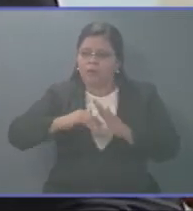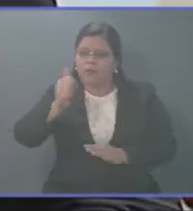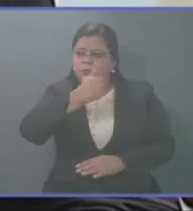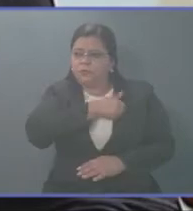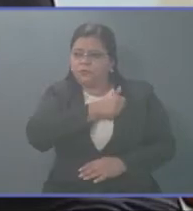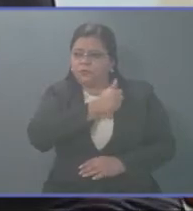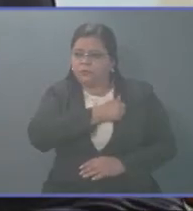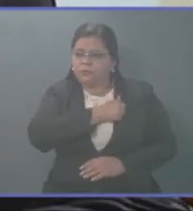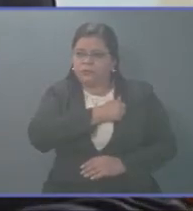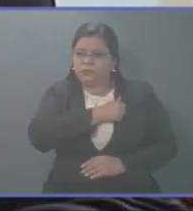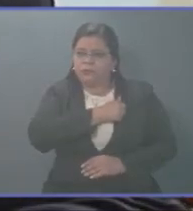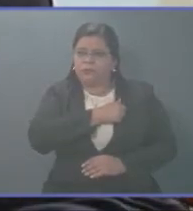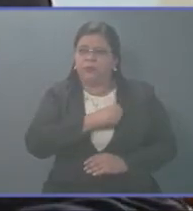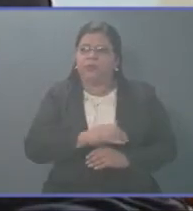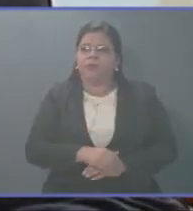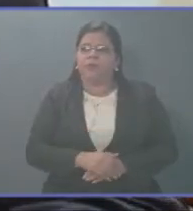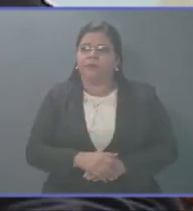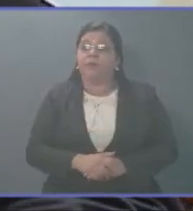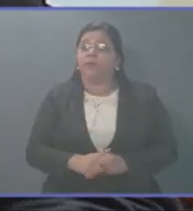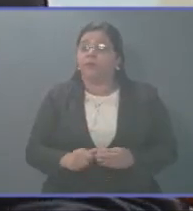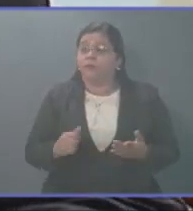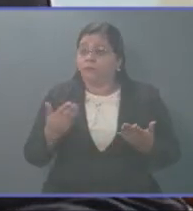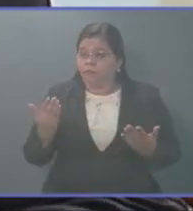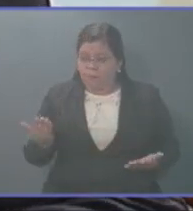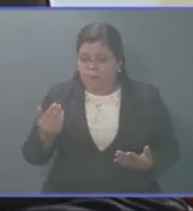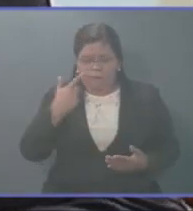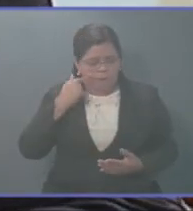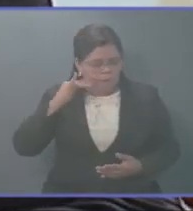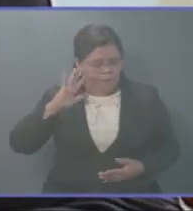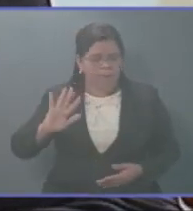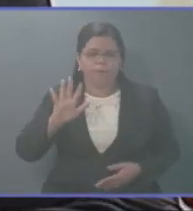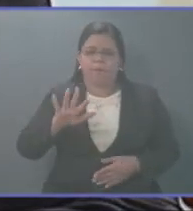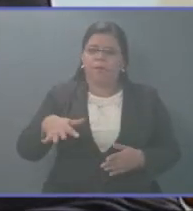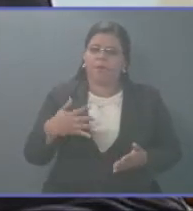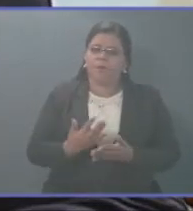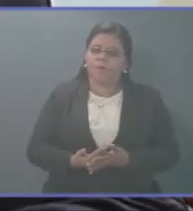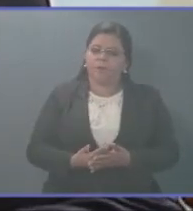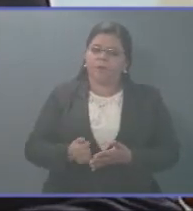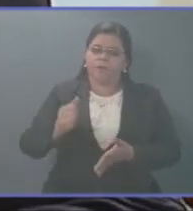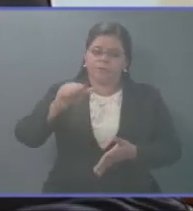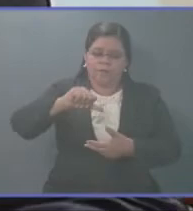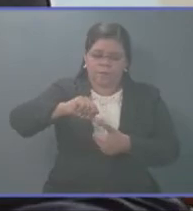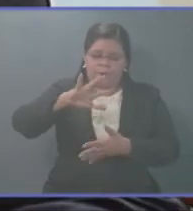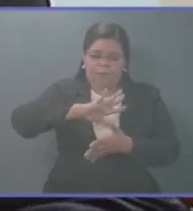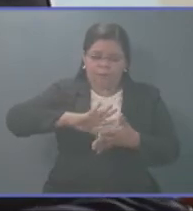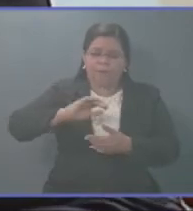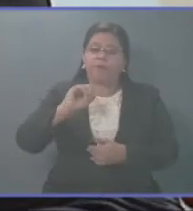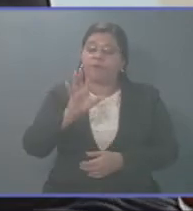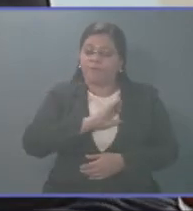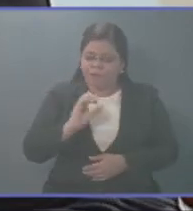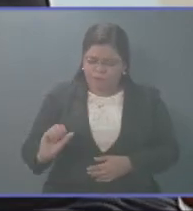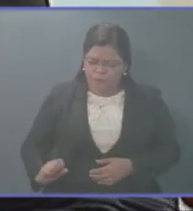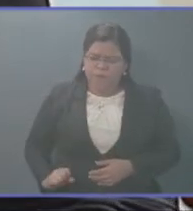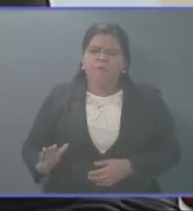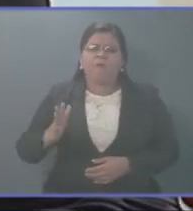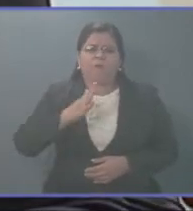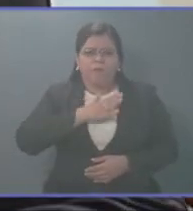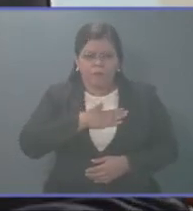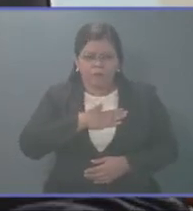responsabilidad y que sea un ejemplo en la región. El Salvador cuenta con los recursos